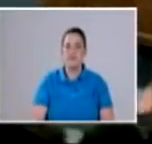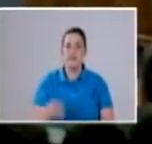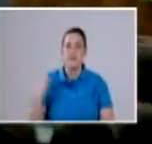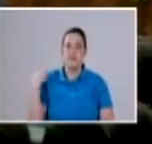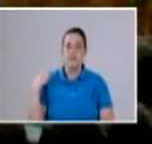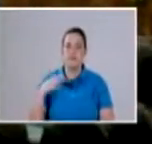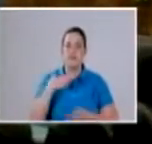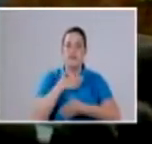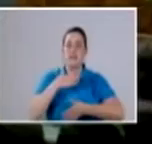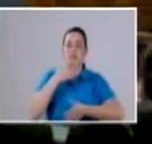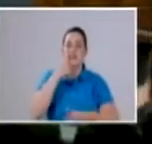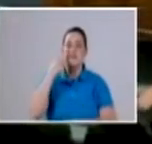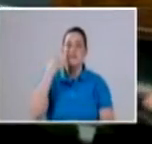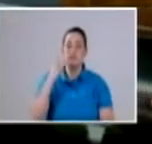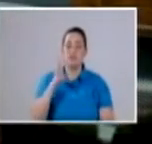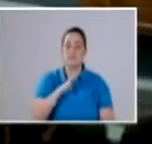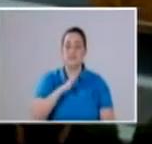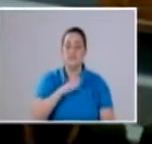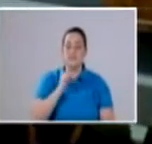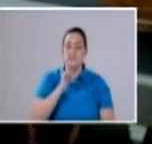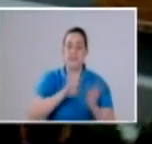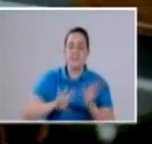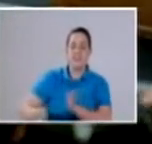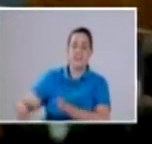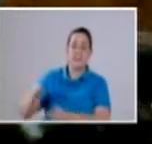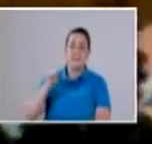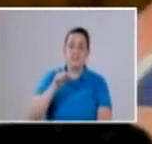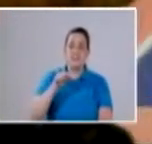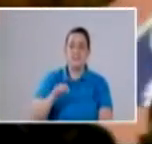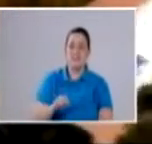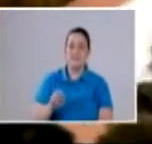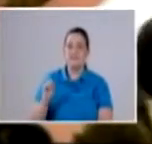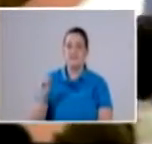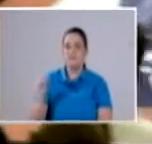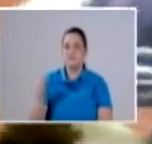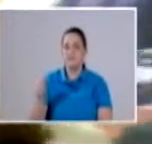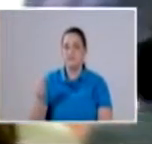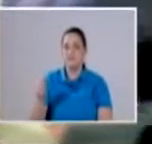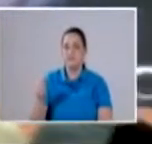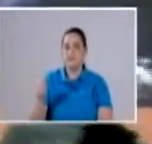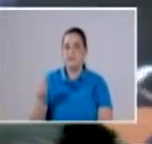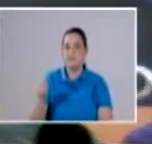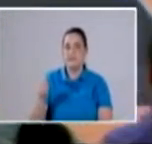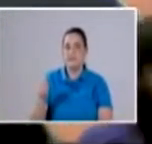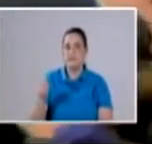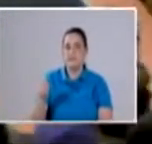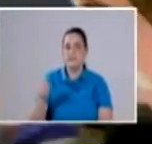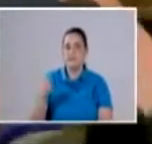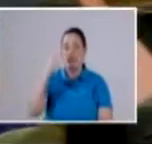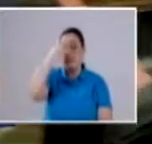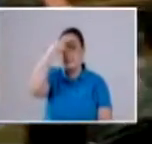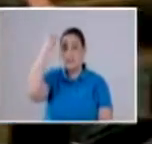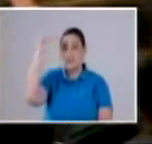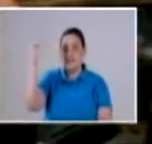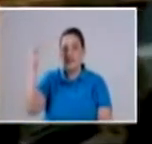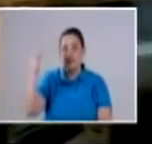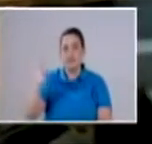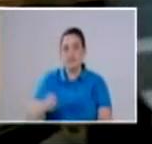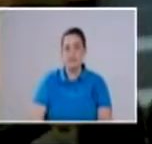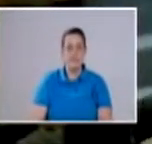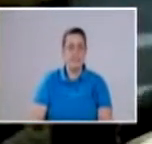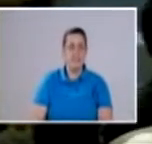tienen que dejar eso. No, que atiendan su tienda. El que tiene tienda, que la